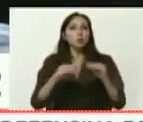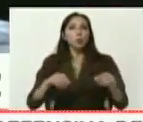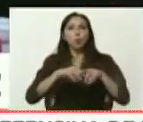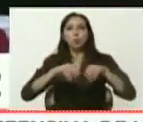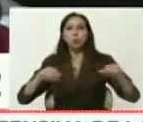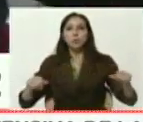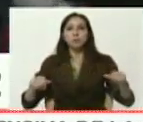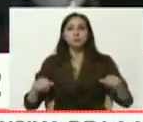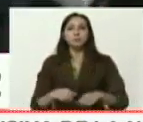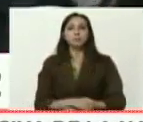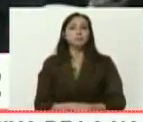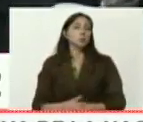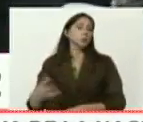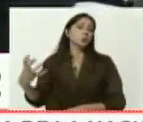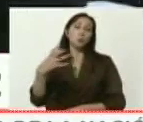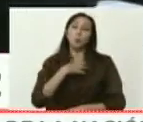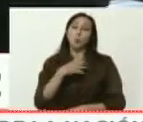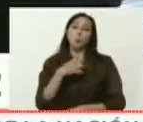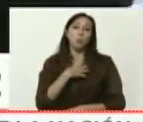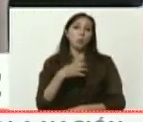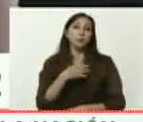pero no podrá.